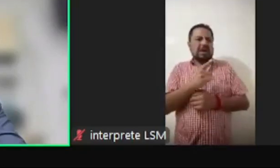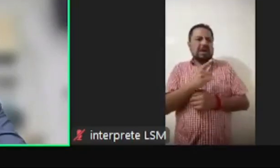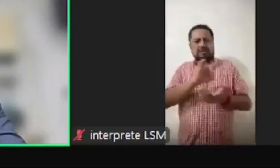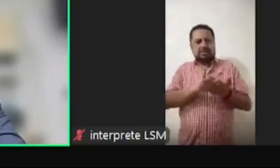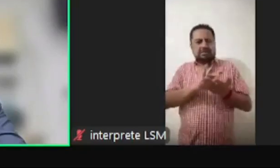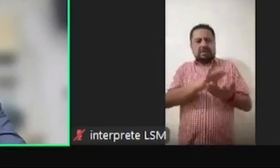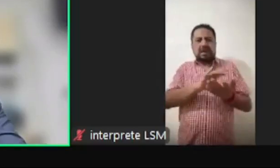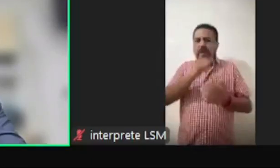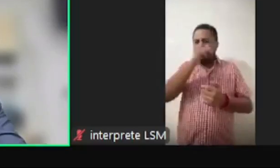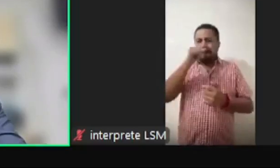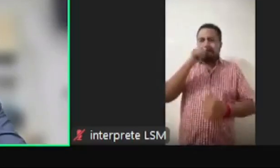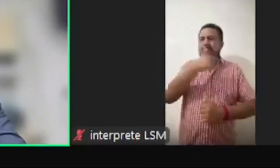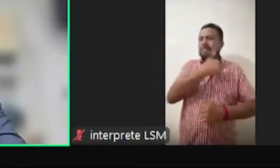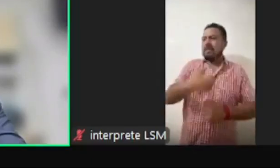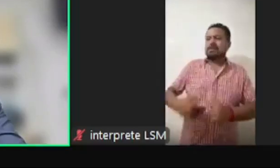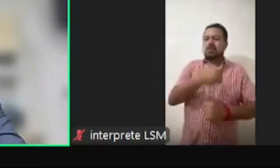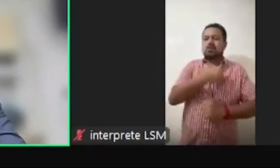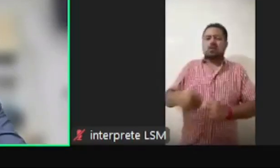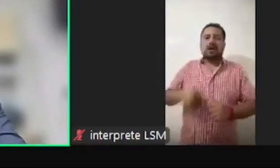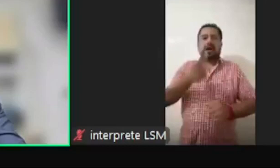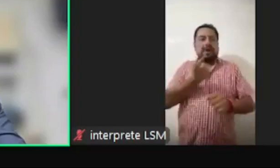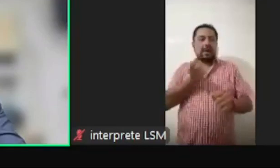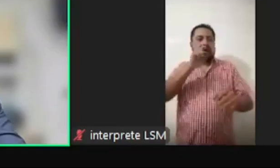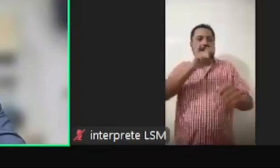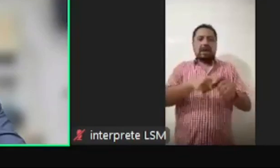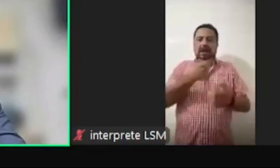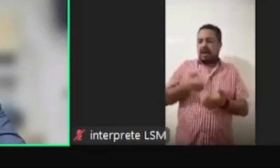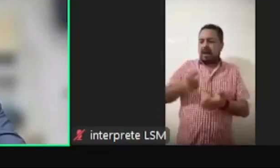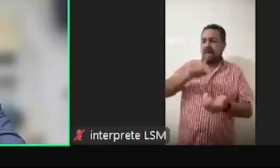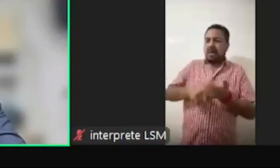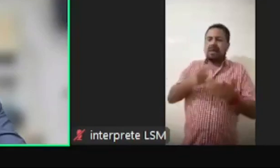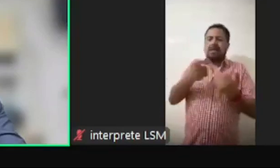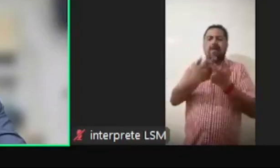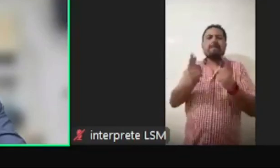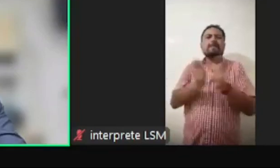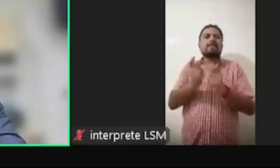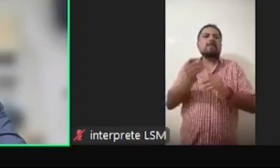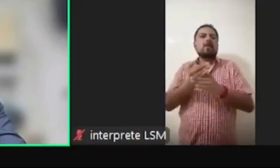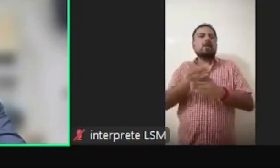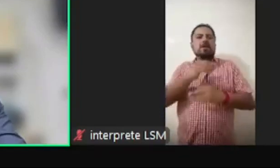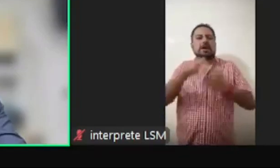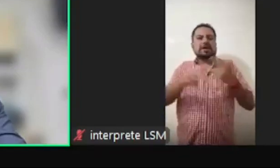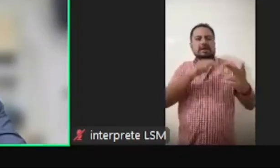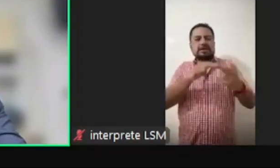Benito Juárez, pues aparece registrado internamente en Morena la Diputación por el Distrito 10.